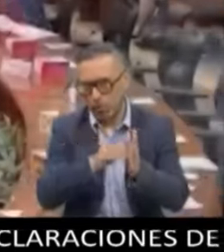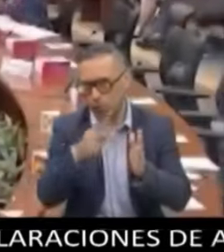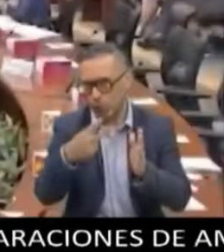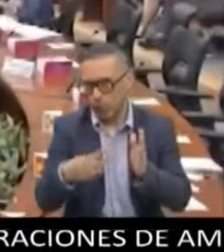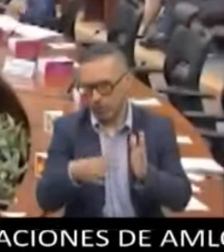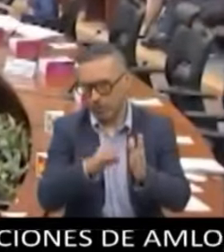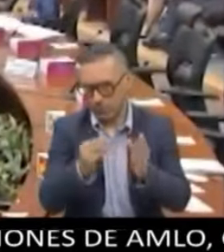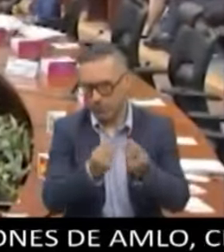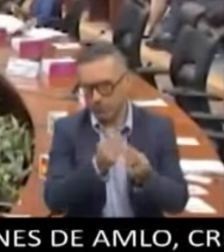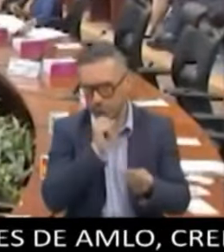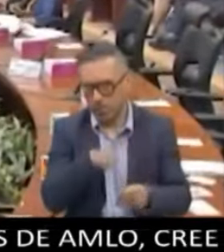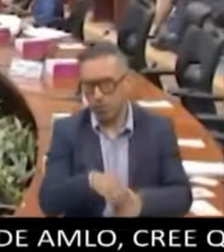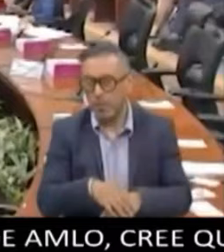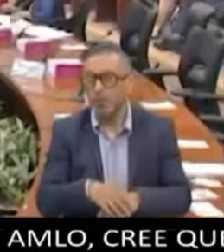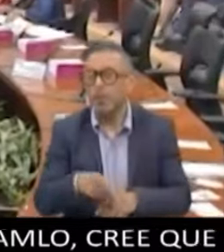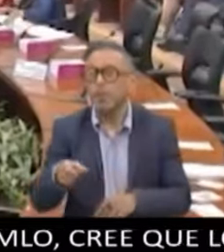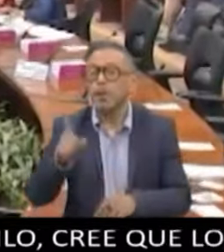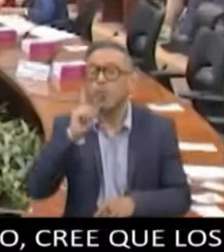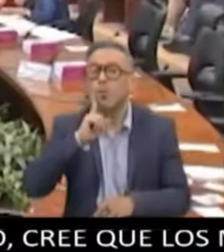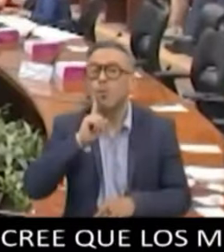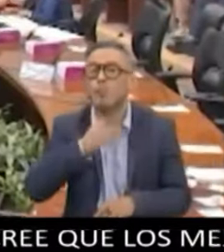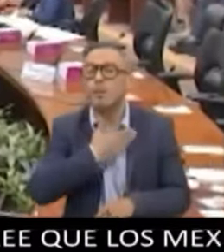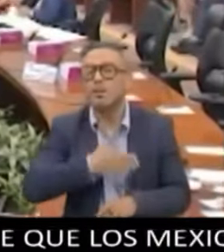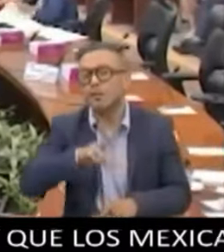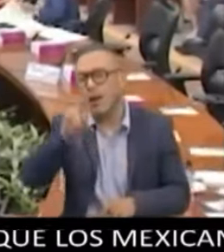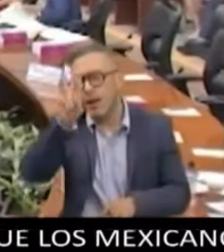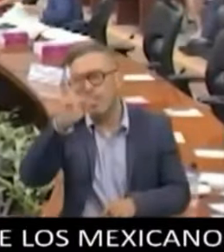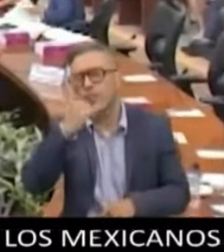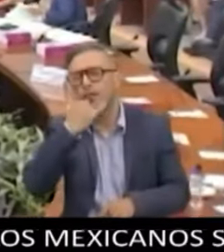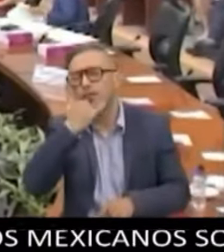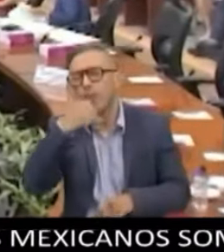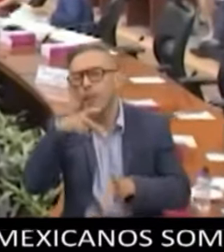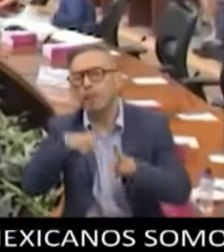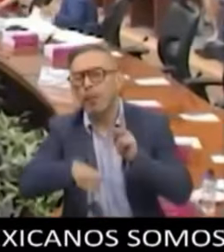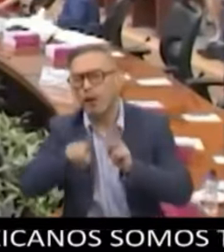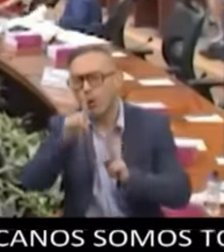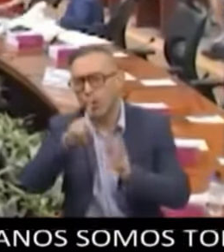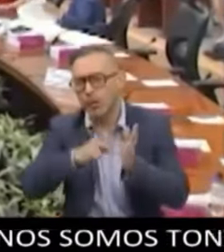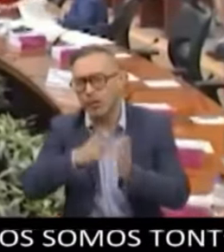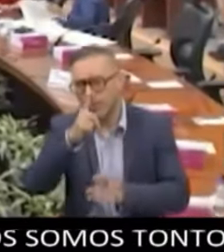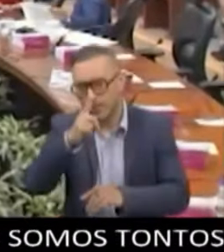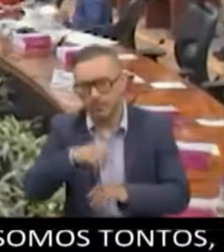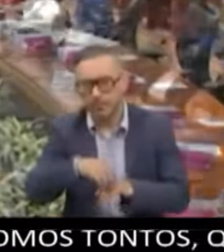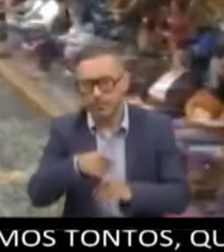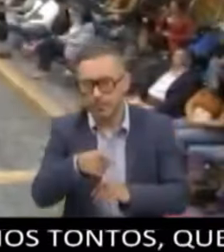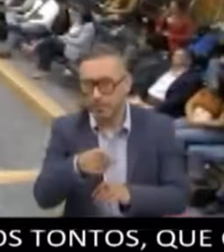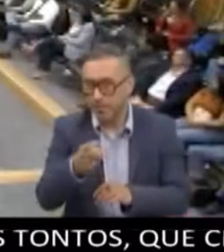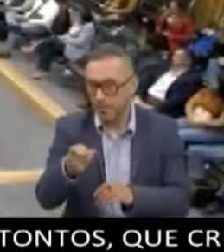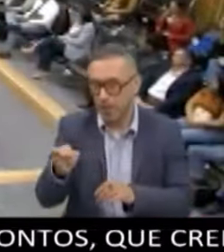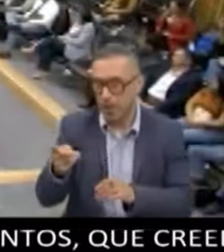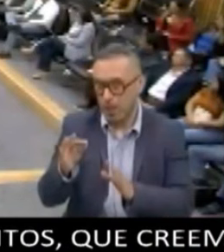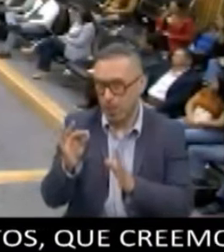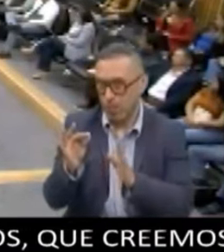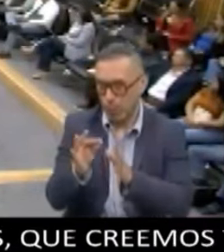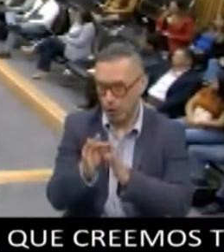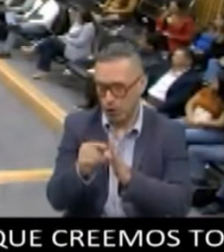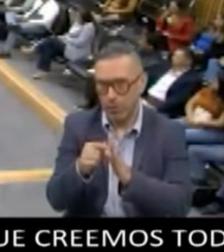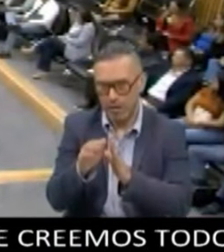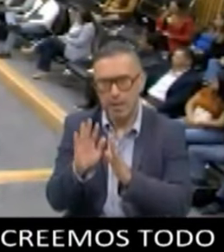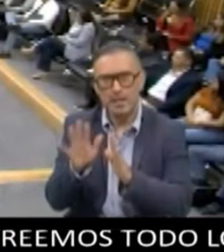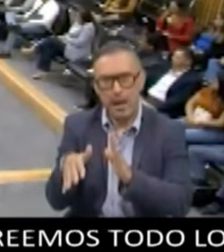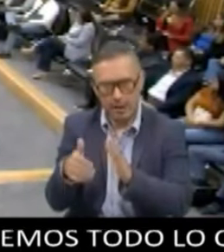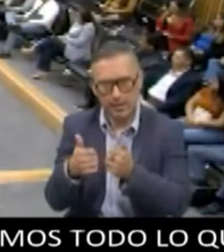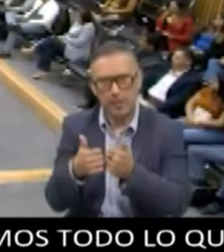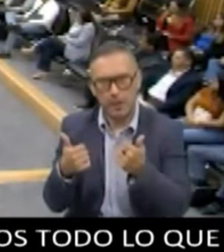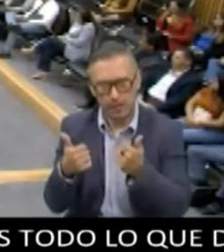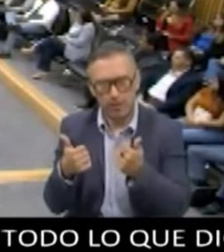nada se paralice los cambios son escalonados y me encuentro con estas encargad orías qué hacemos inmediatamente se